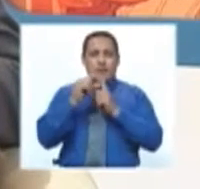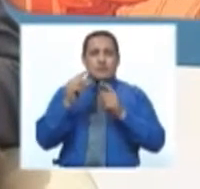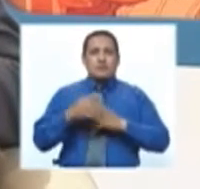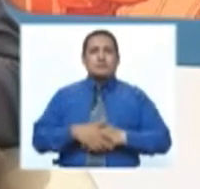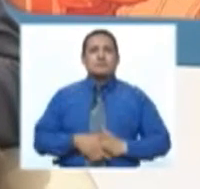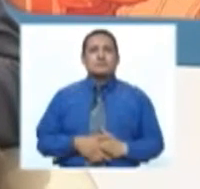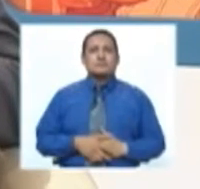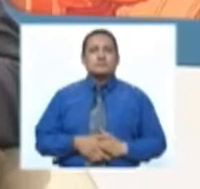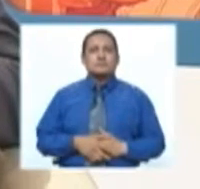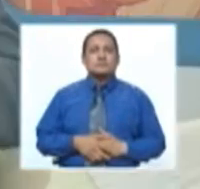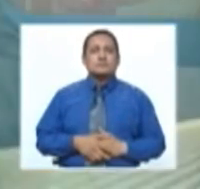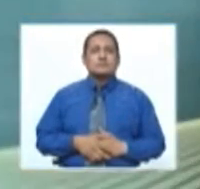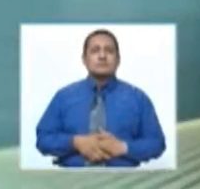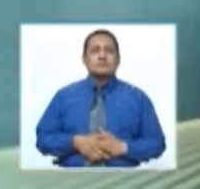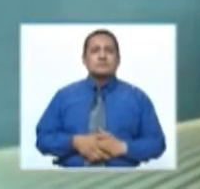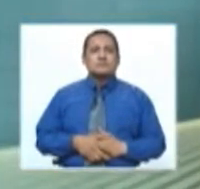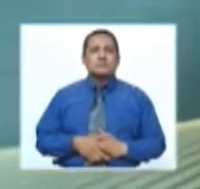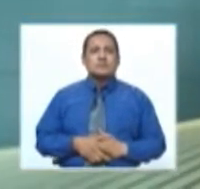del programa.